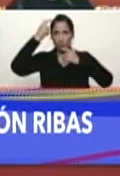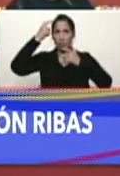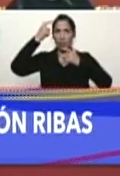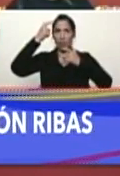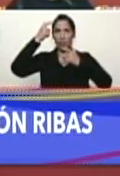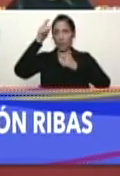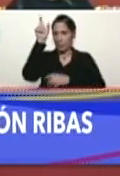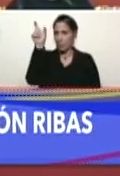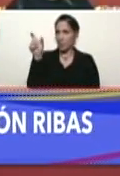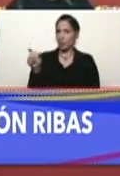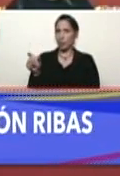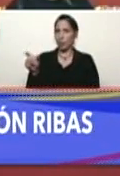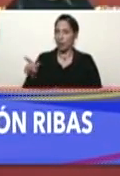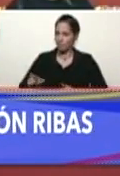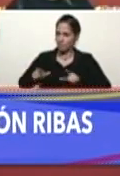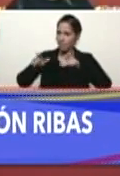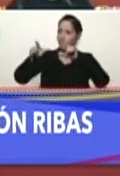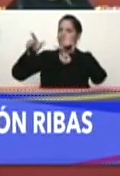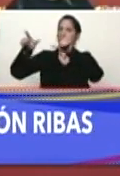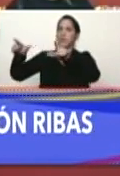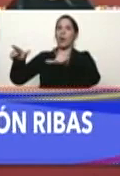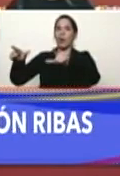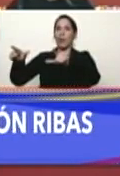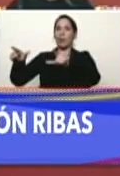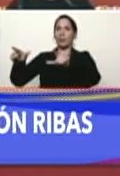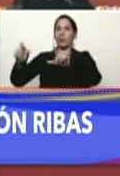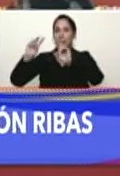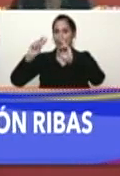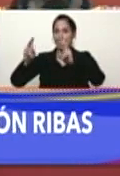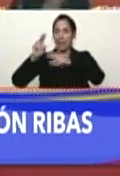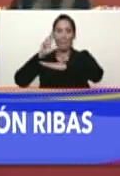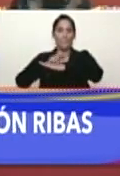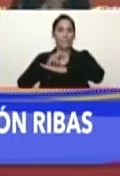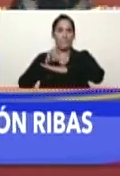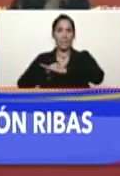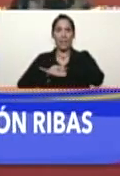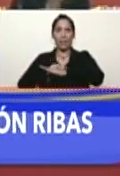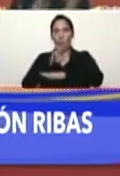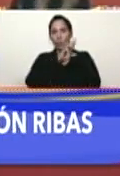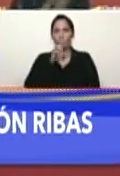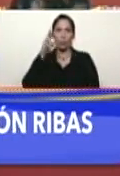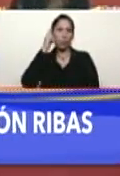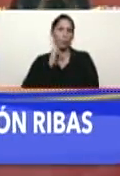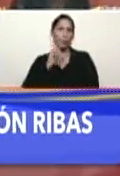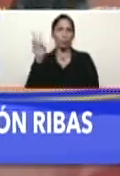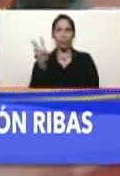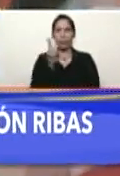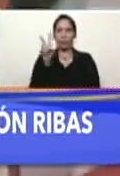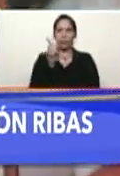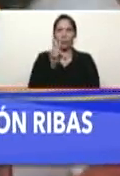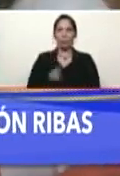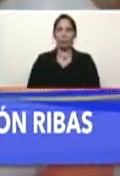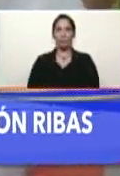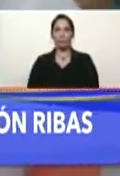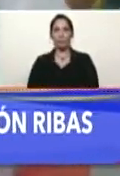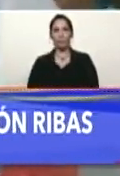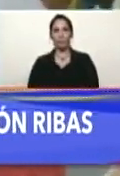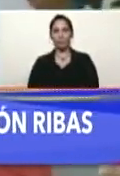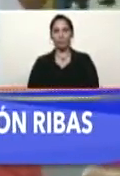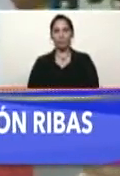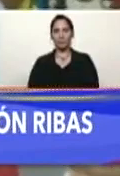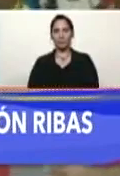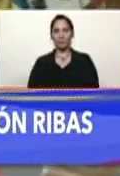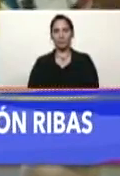persona le entregó el título de médica de la República Bolivariana de Venezuela.